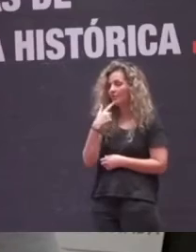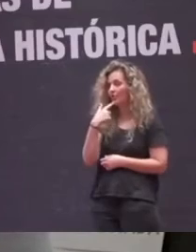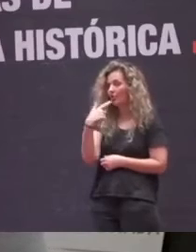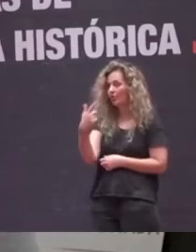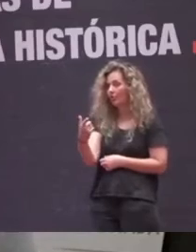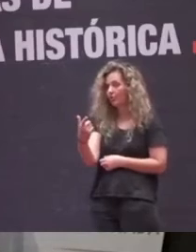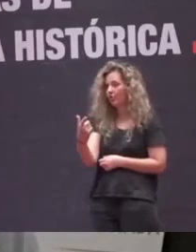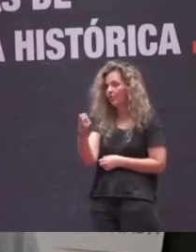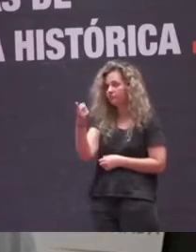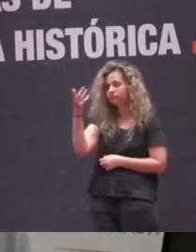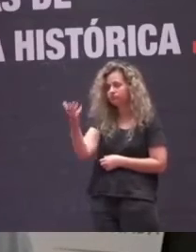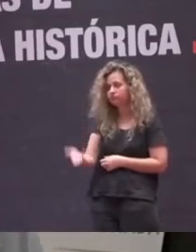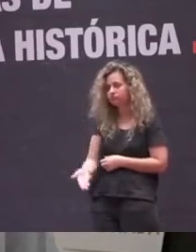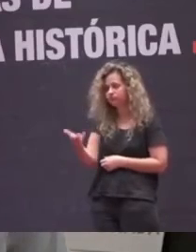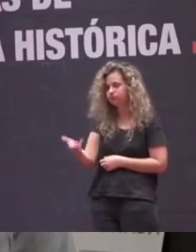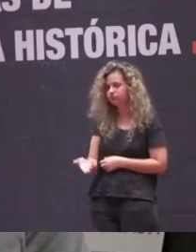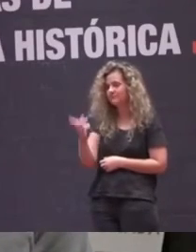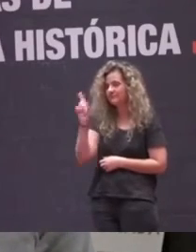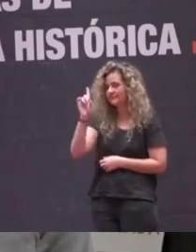tamén eres das imprescindibles,